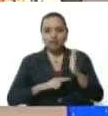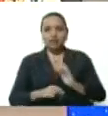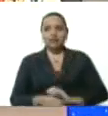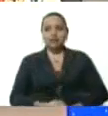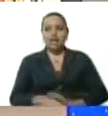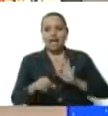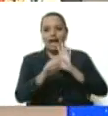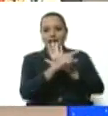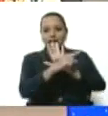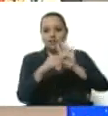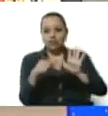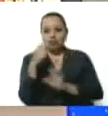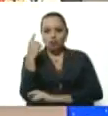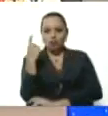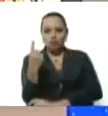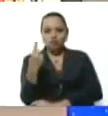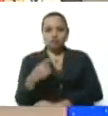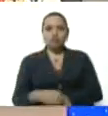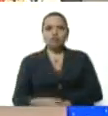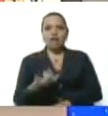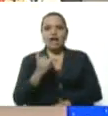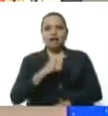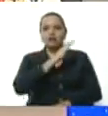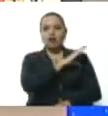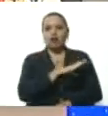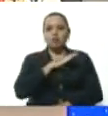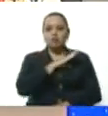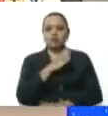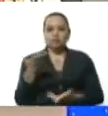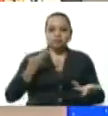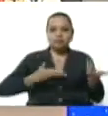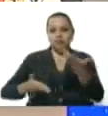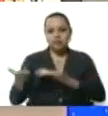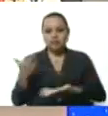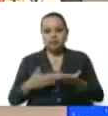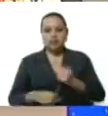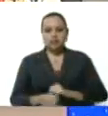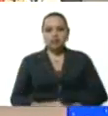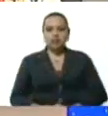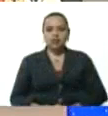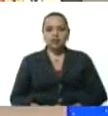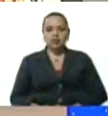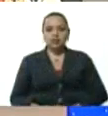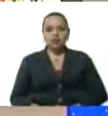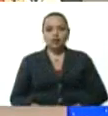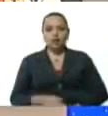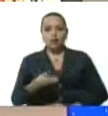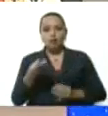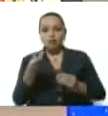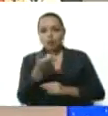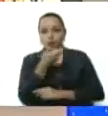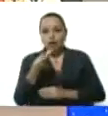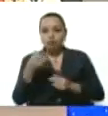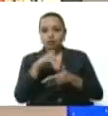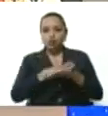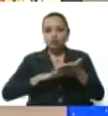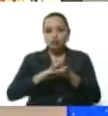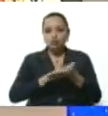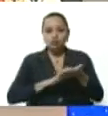artículo 1, se establece una comisión mixta con el encargo de buscar soluciones